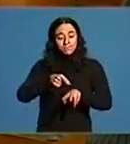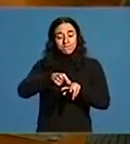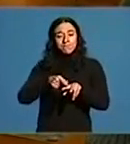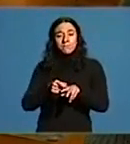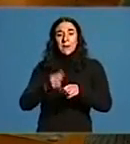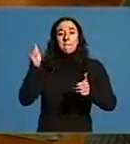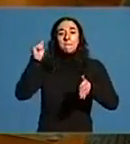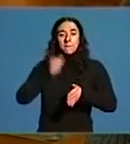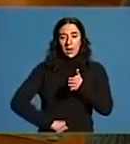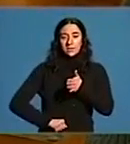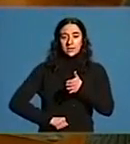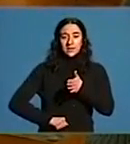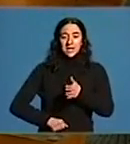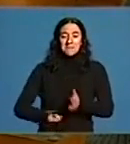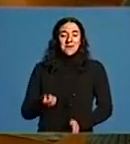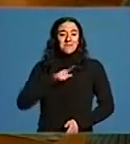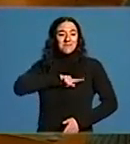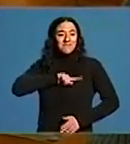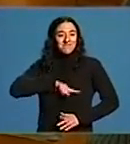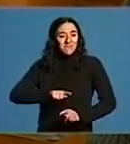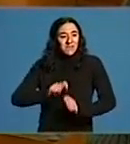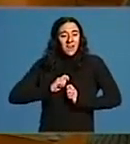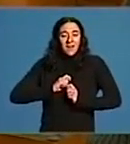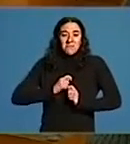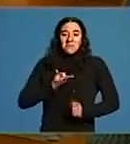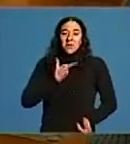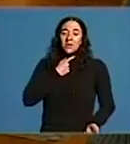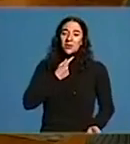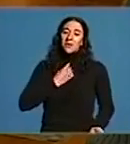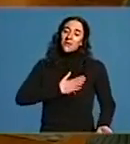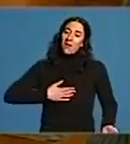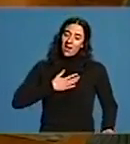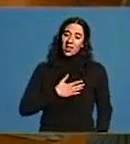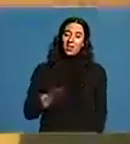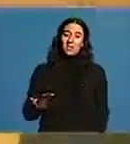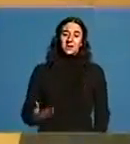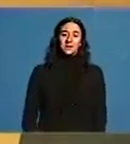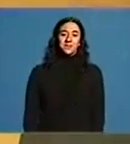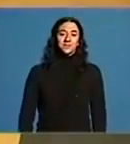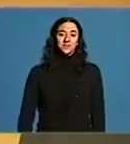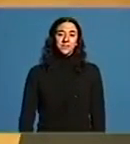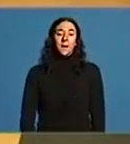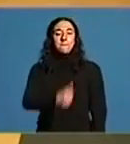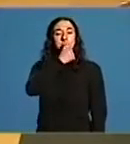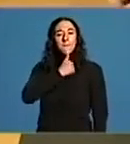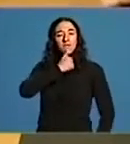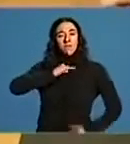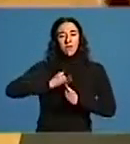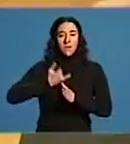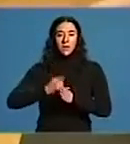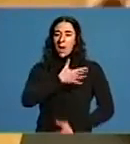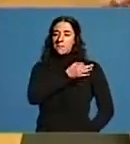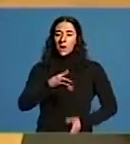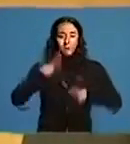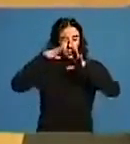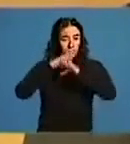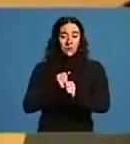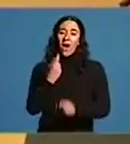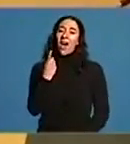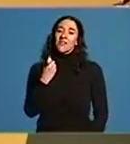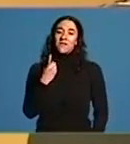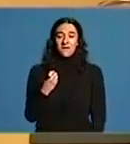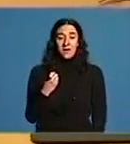fun traballando. A primeira vez pasei dous días. Eu non sabía que había un taller, que existían os talleres de xoería, non? O